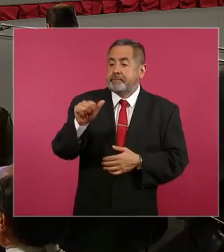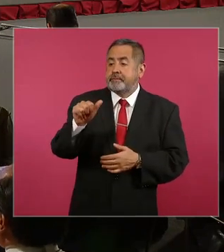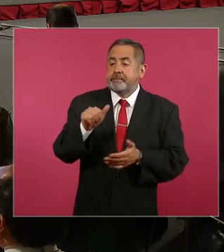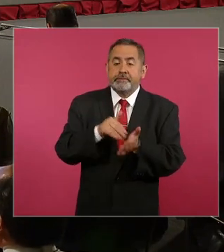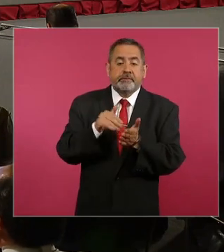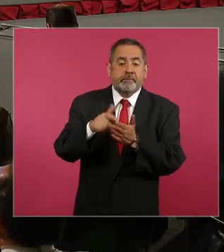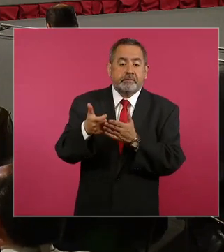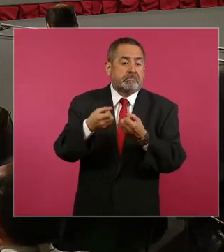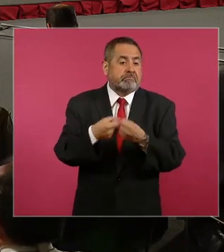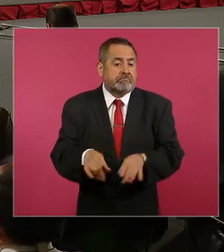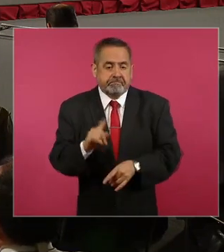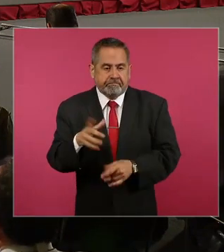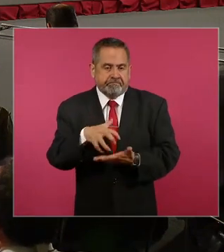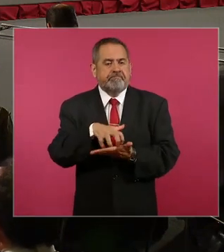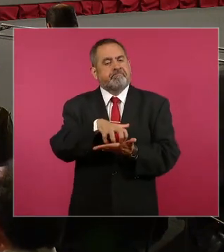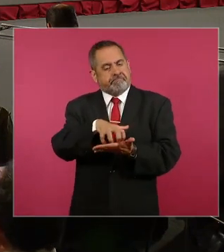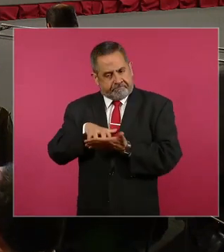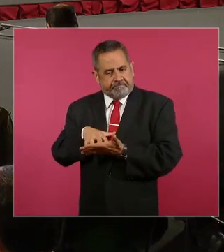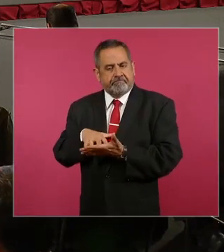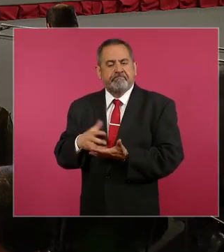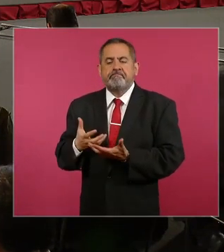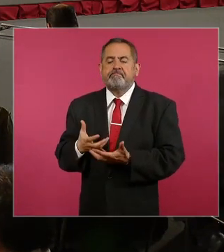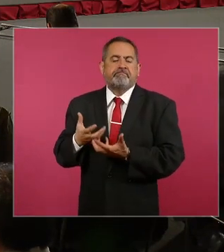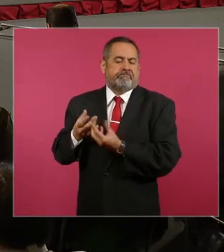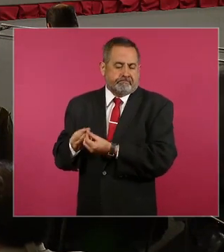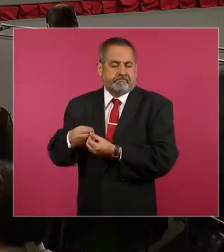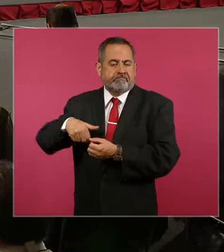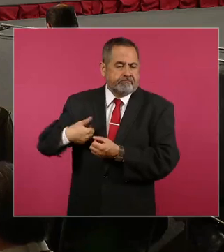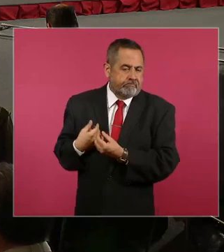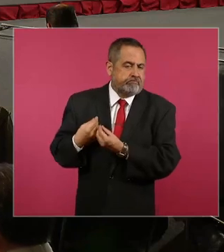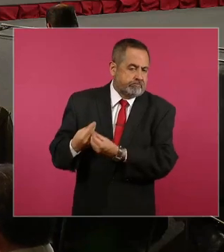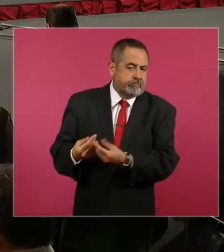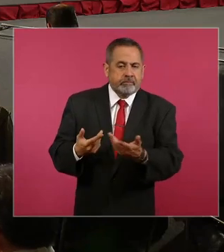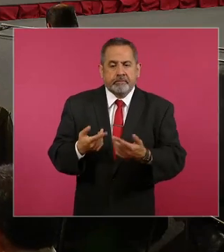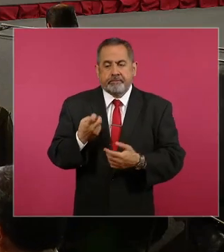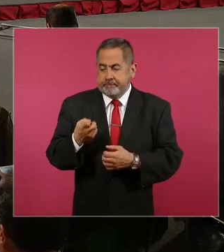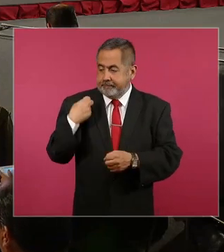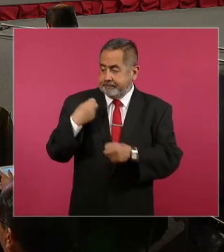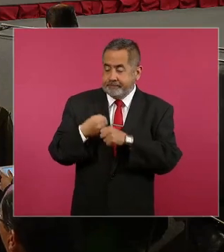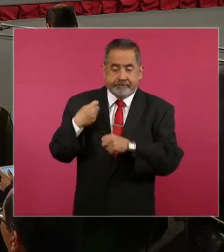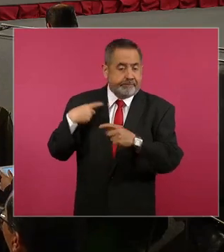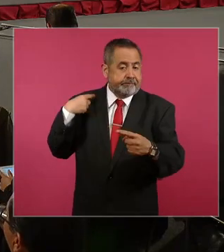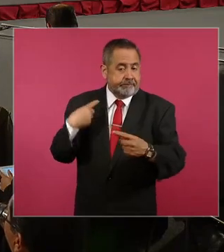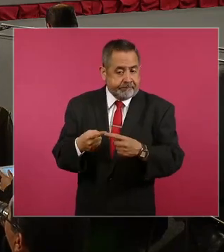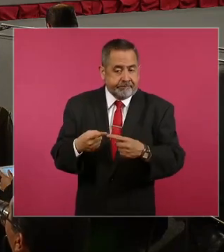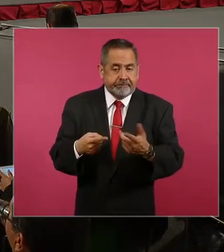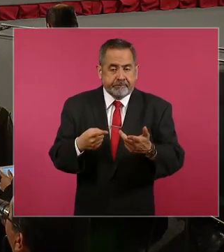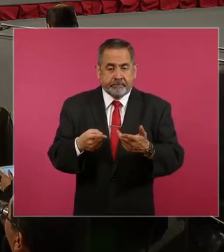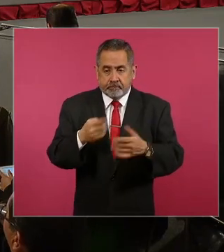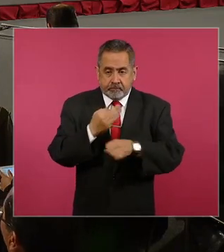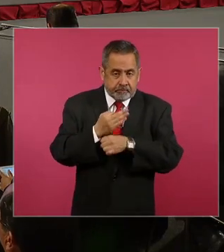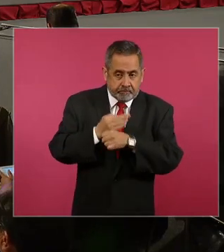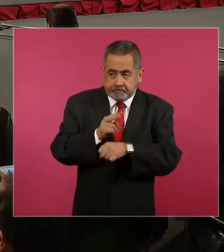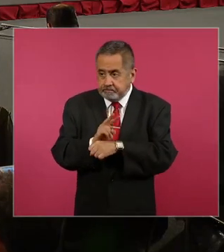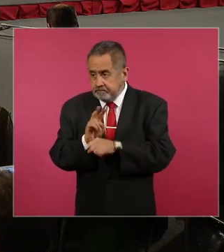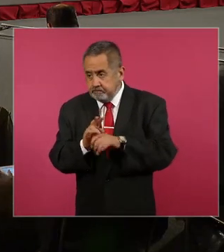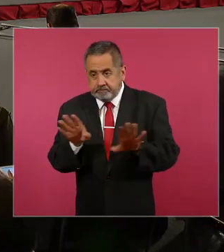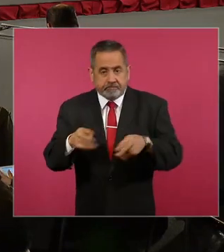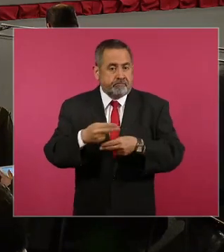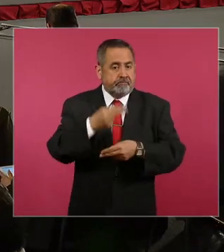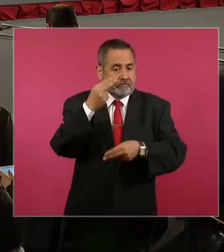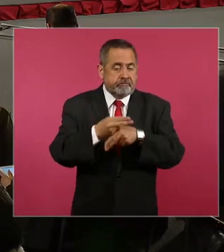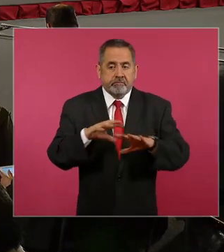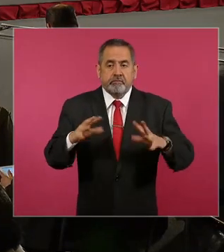de pesos en este año. Y en lo que empezó este operativo de